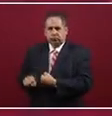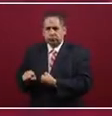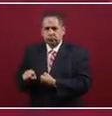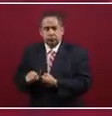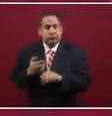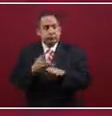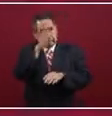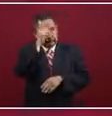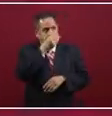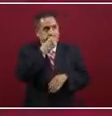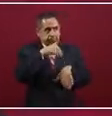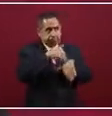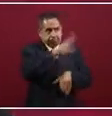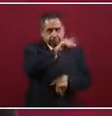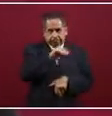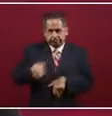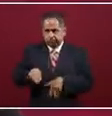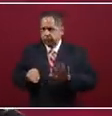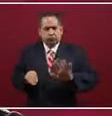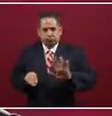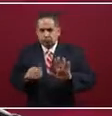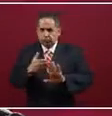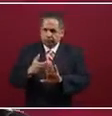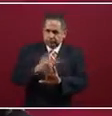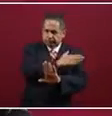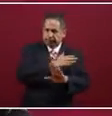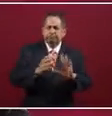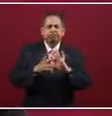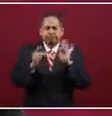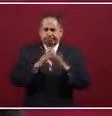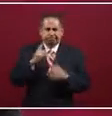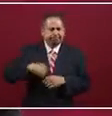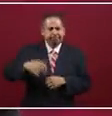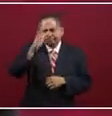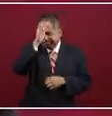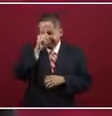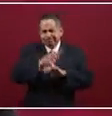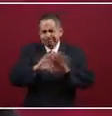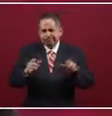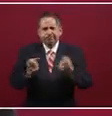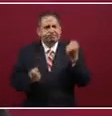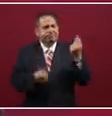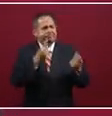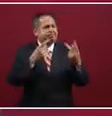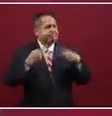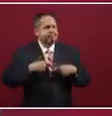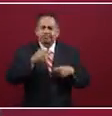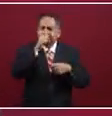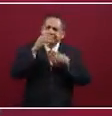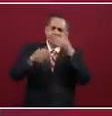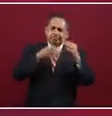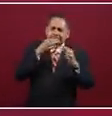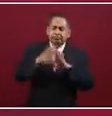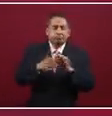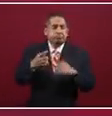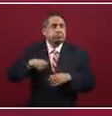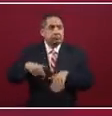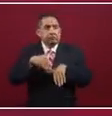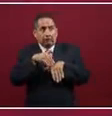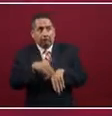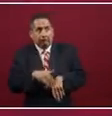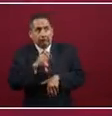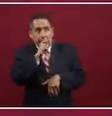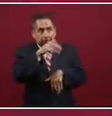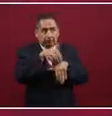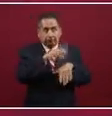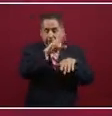ya estaba establecido. Lo quiero subrayar porque he visto comentarios en los medios de algunas personas que dicen que vamos a militarizar la